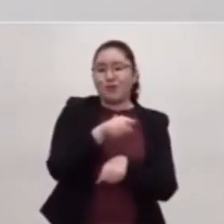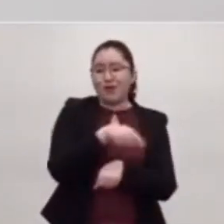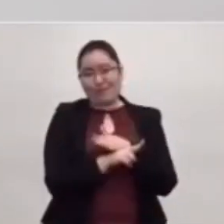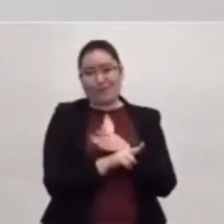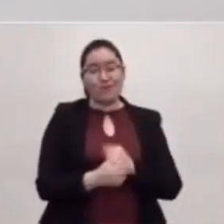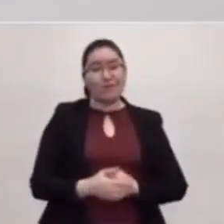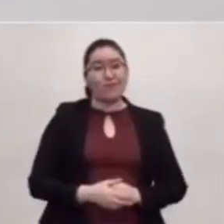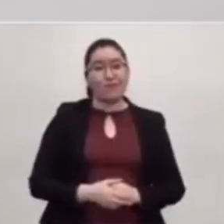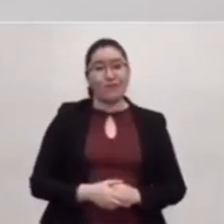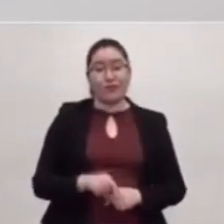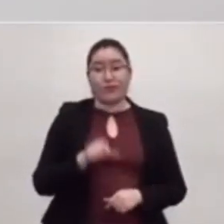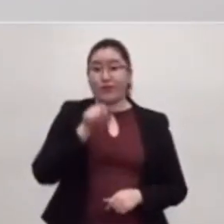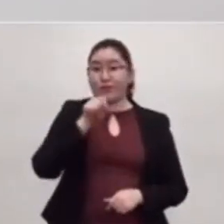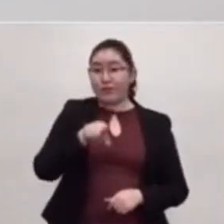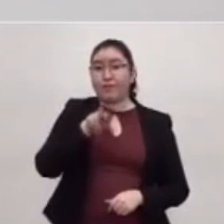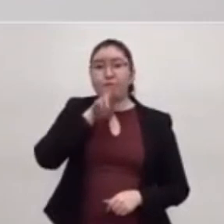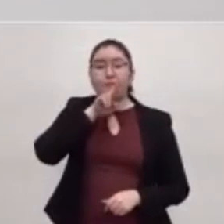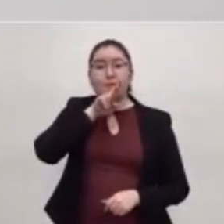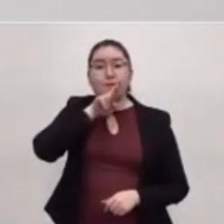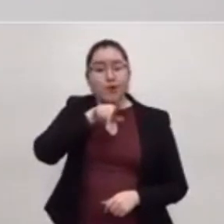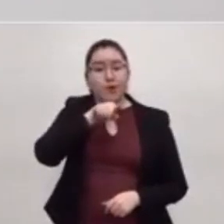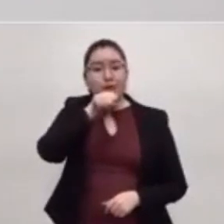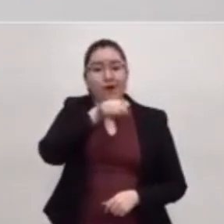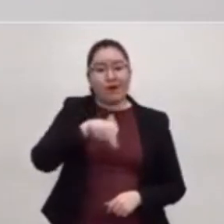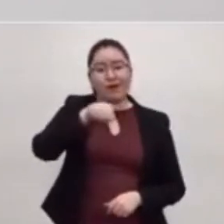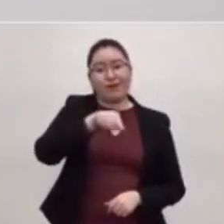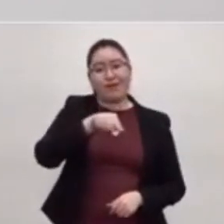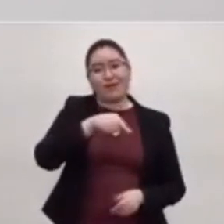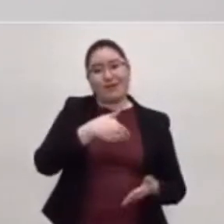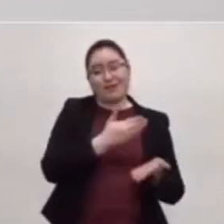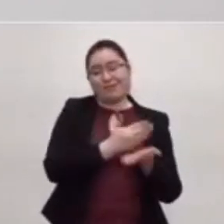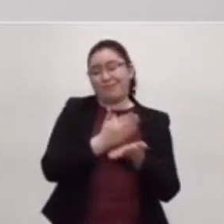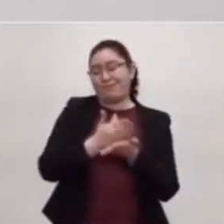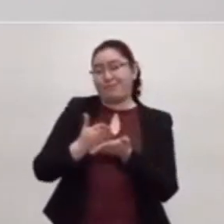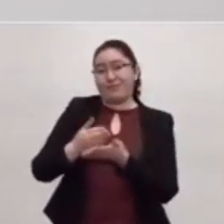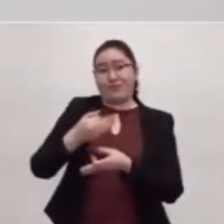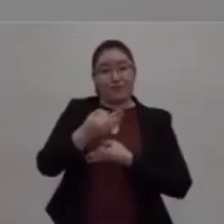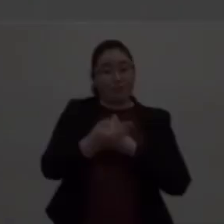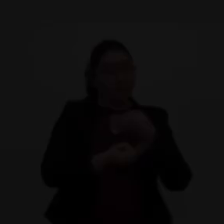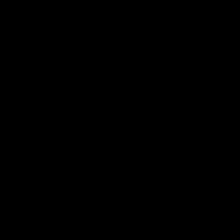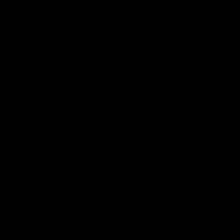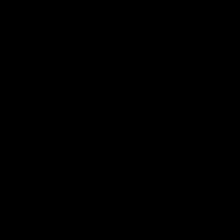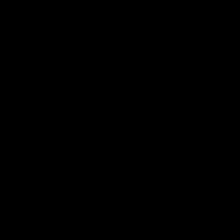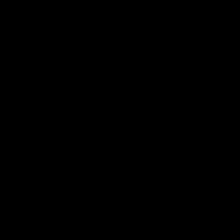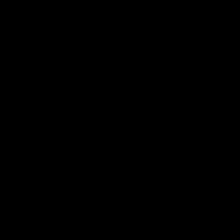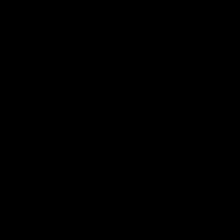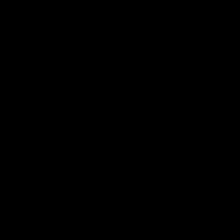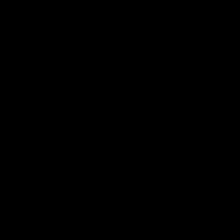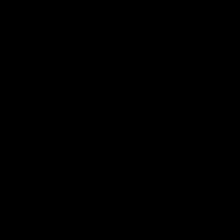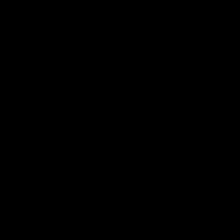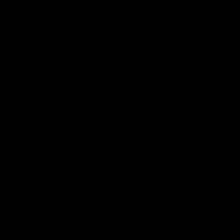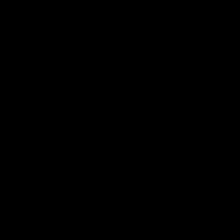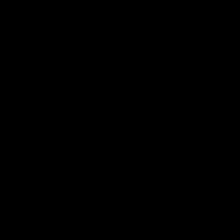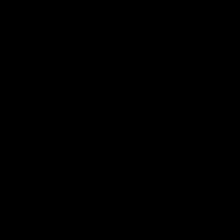y mejora sustantiva y modernización de las estaciones, de todas las líneas del metro que operan actualmente.